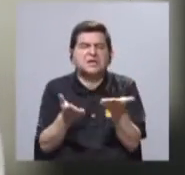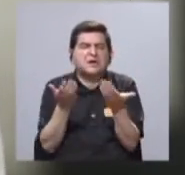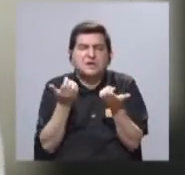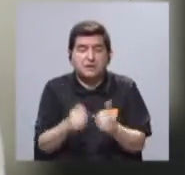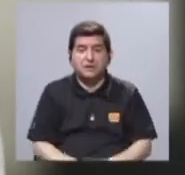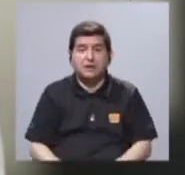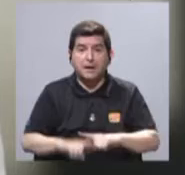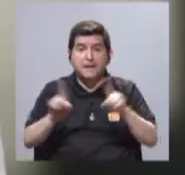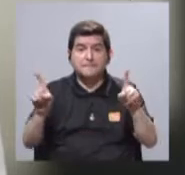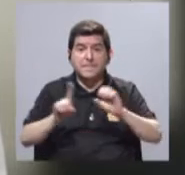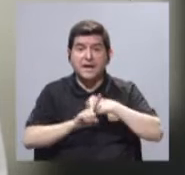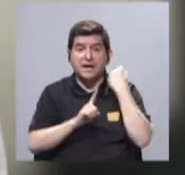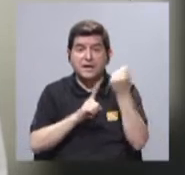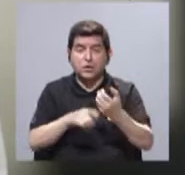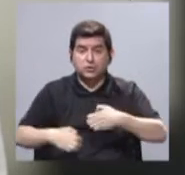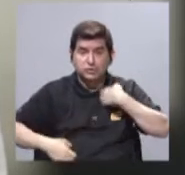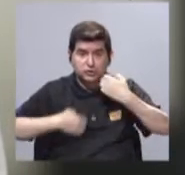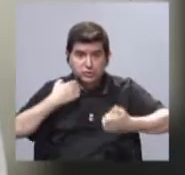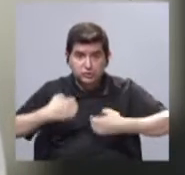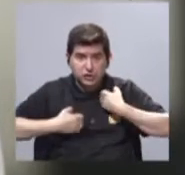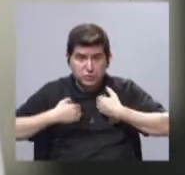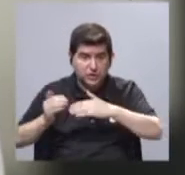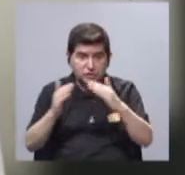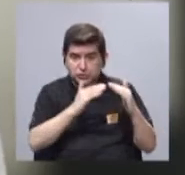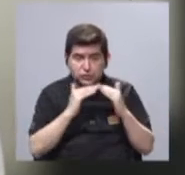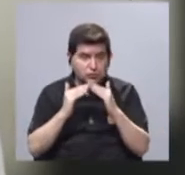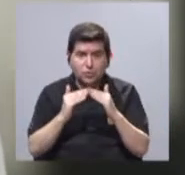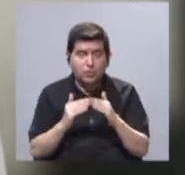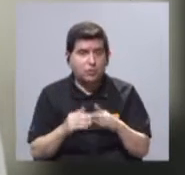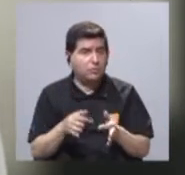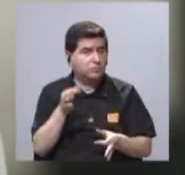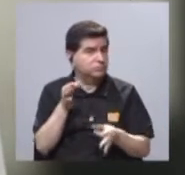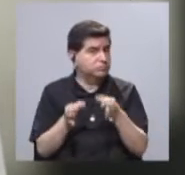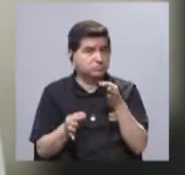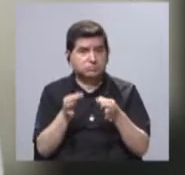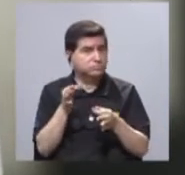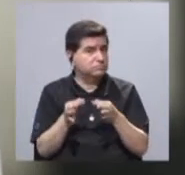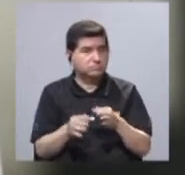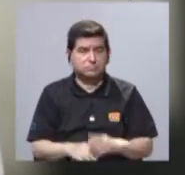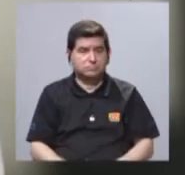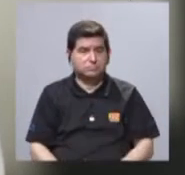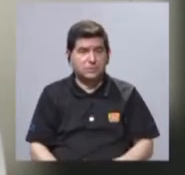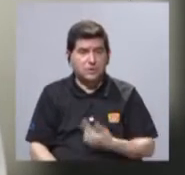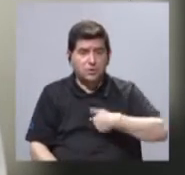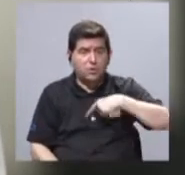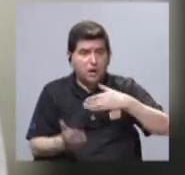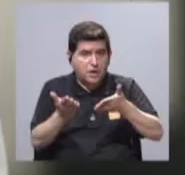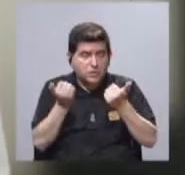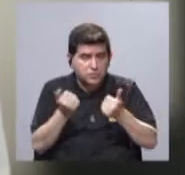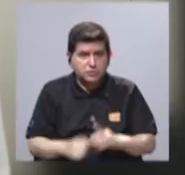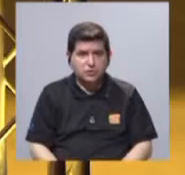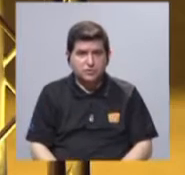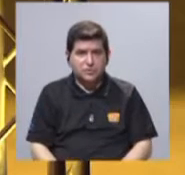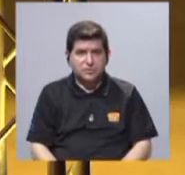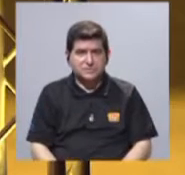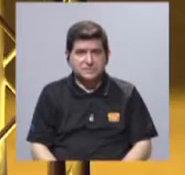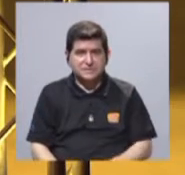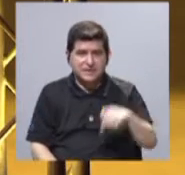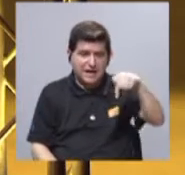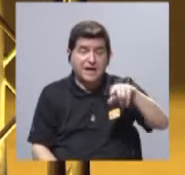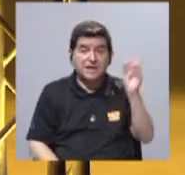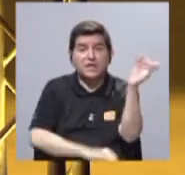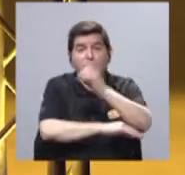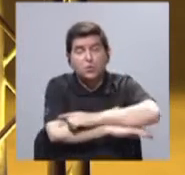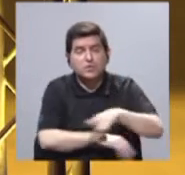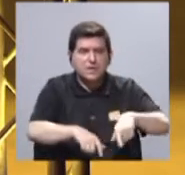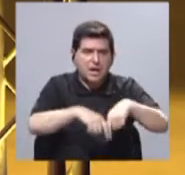y nos genera un estado de ánimo en la población que no es justo el que iríamos buscando aquí nadamos entre estas cosas en